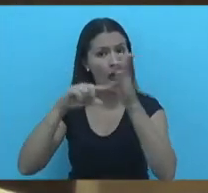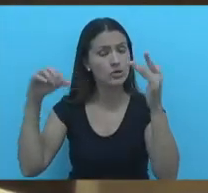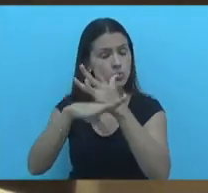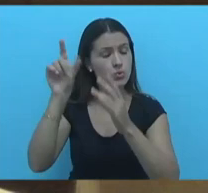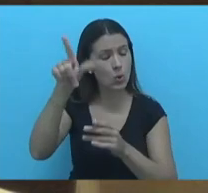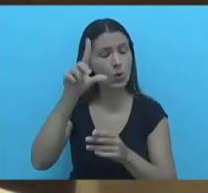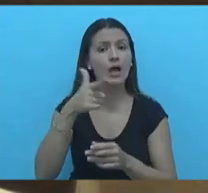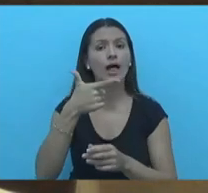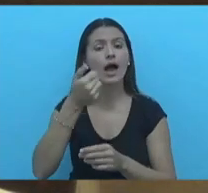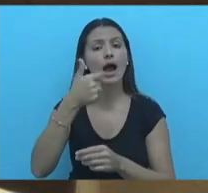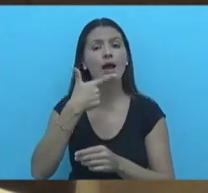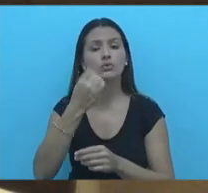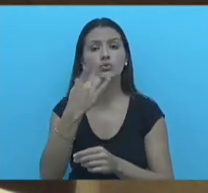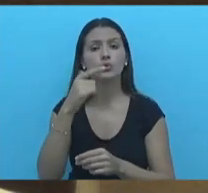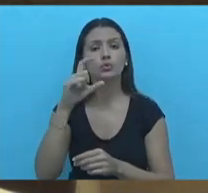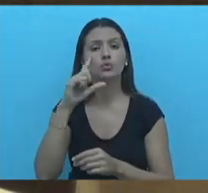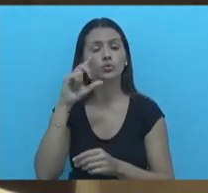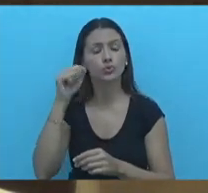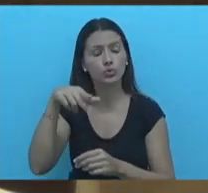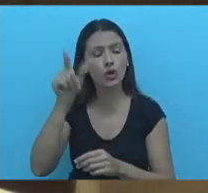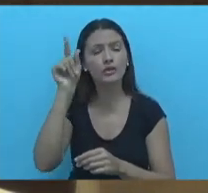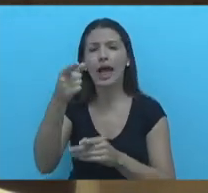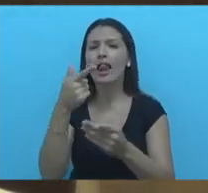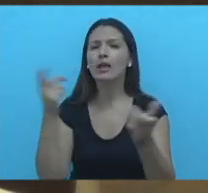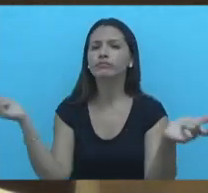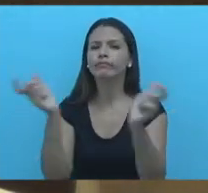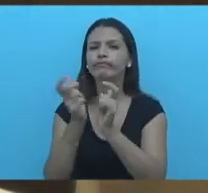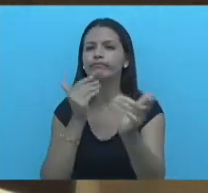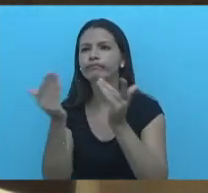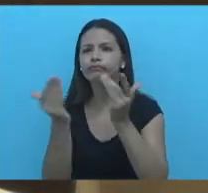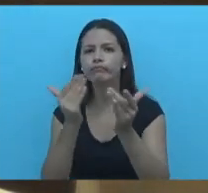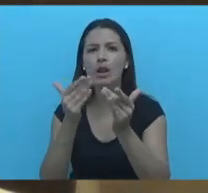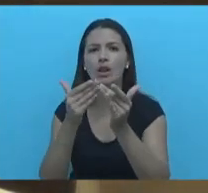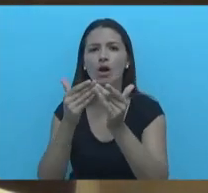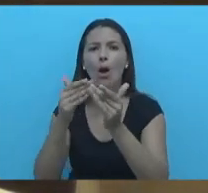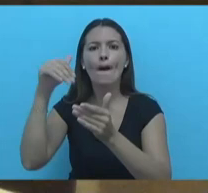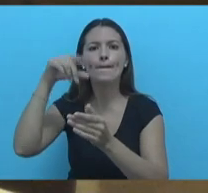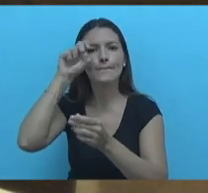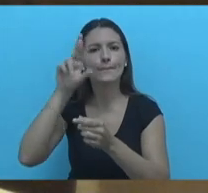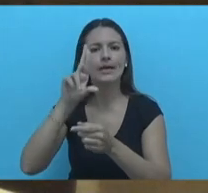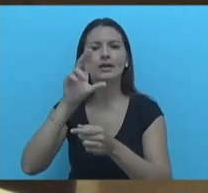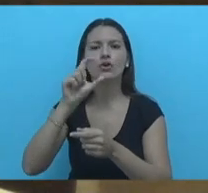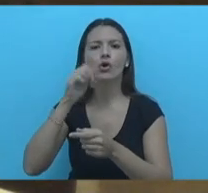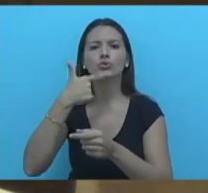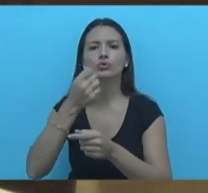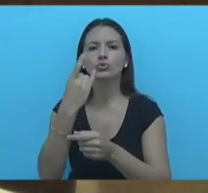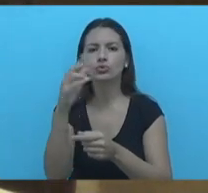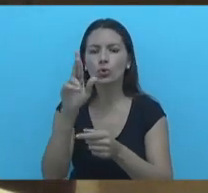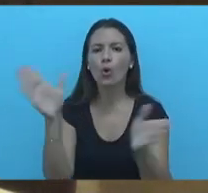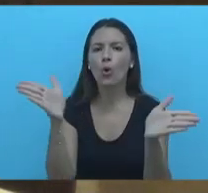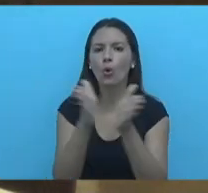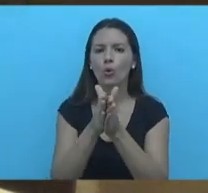posibilidad de un tratado de libre comercio entre estos dos bloques regionales. Tratado de libre comercio que nos